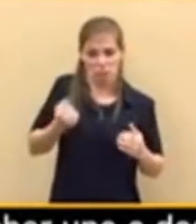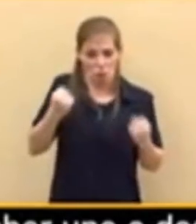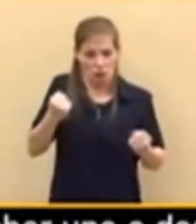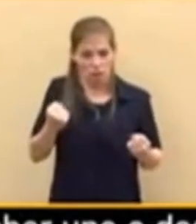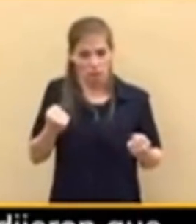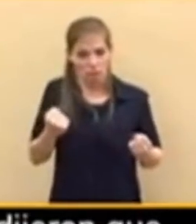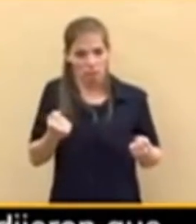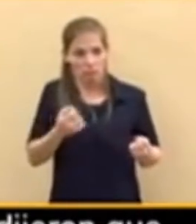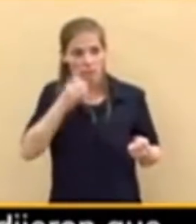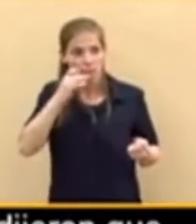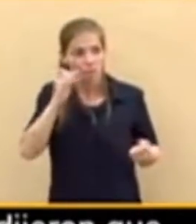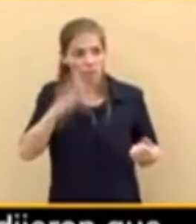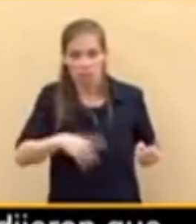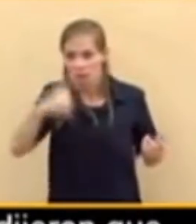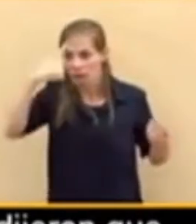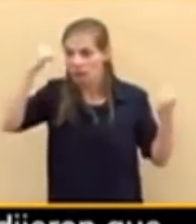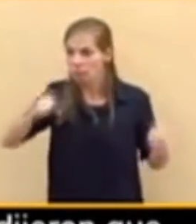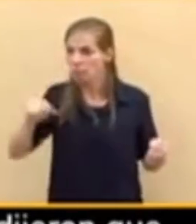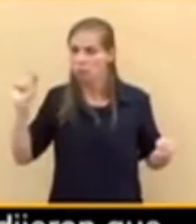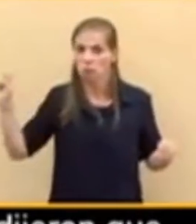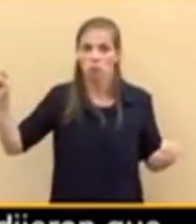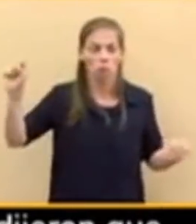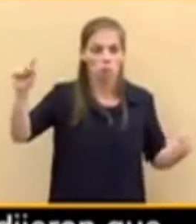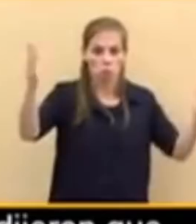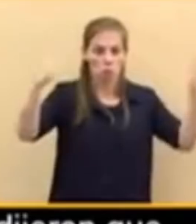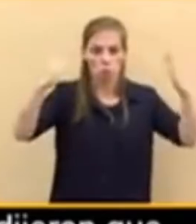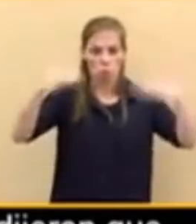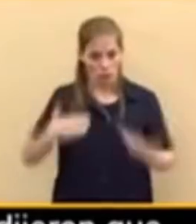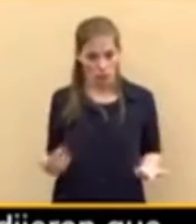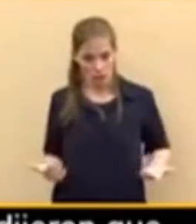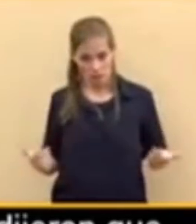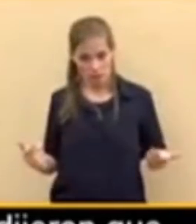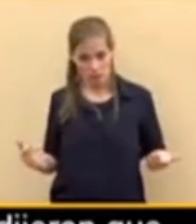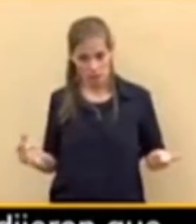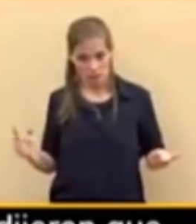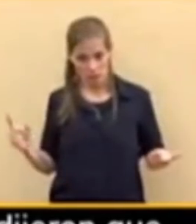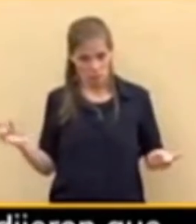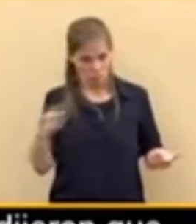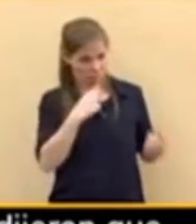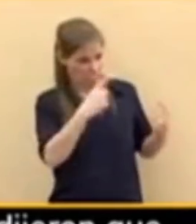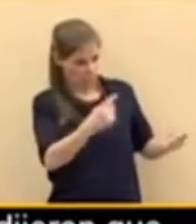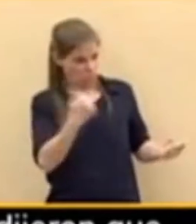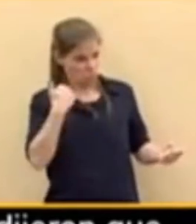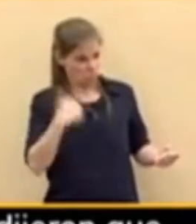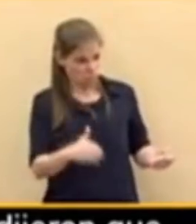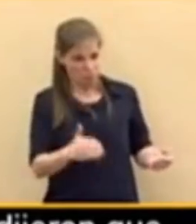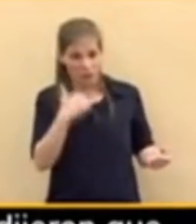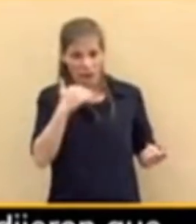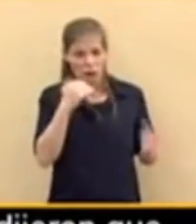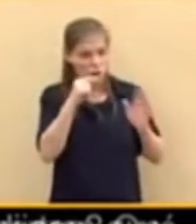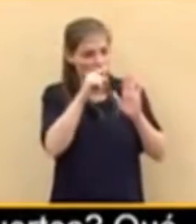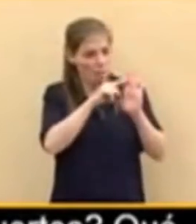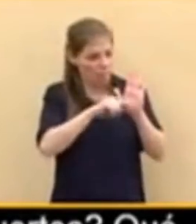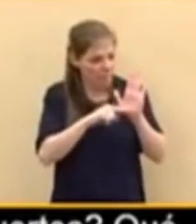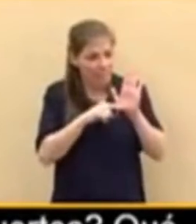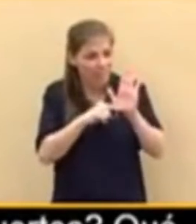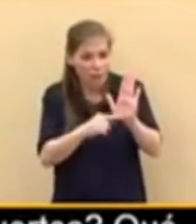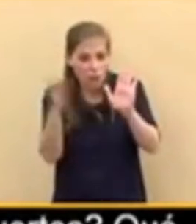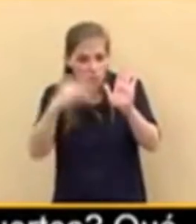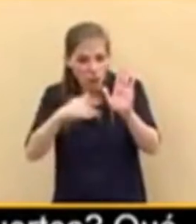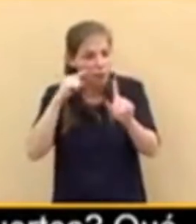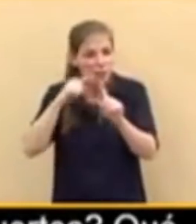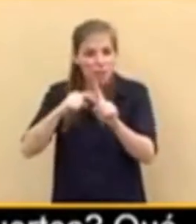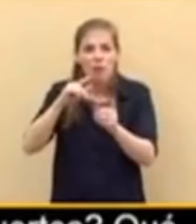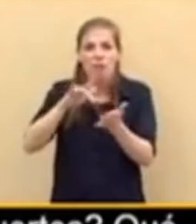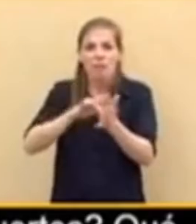partir del 9 de mayo, ¿qué va a pasar con la gente? Si es que la gente no sabe qué va a hacer a partir del 9 de mayo, si es que no se pone a hacer planes, si es que no dan